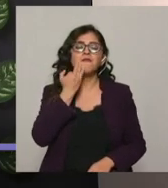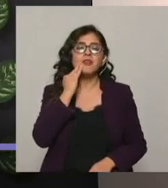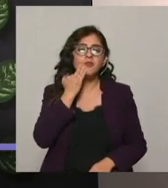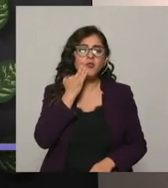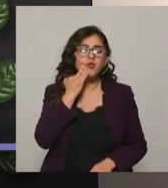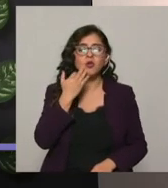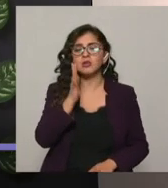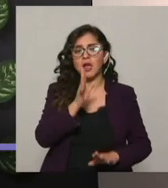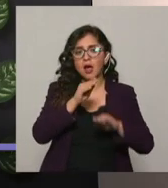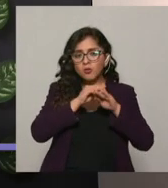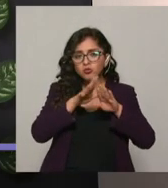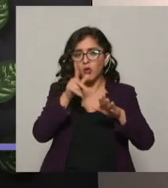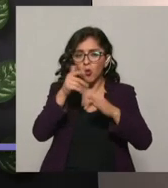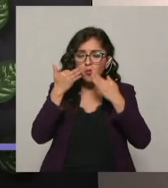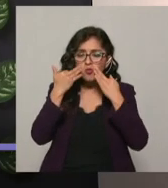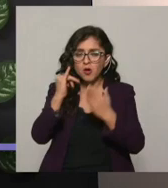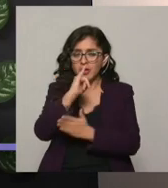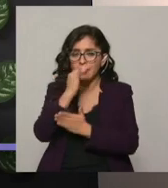perdón.